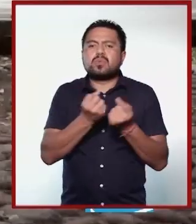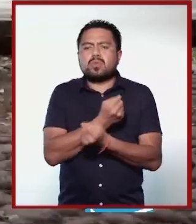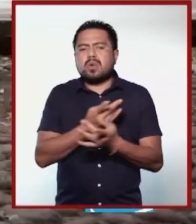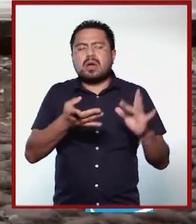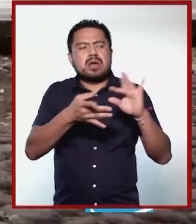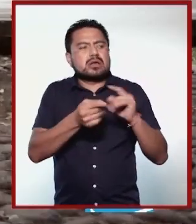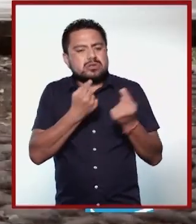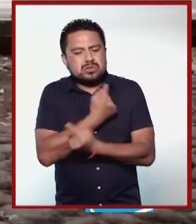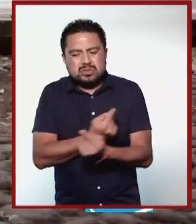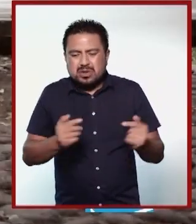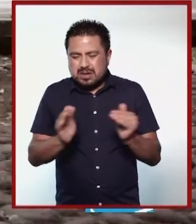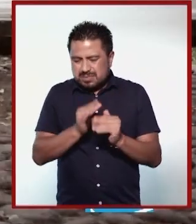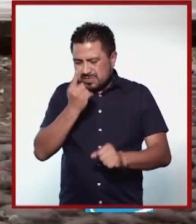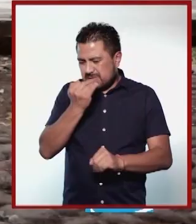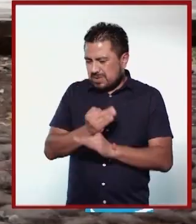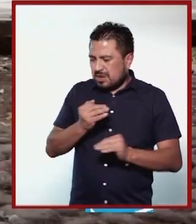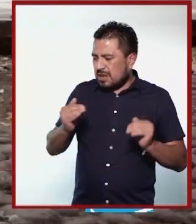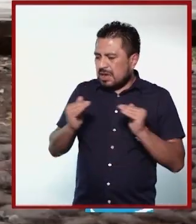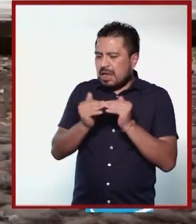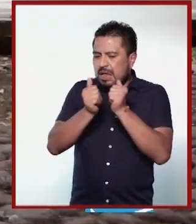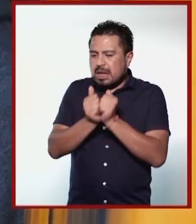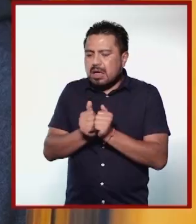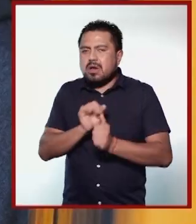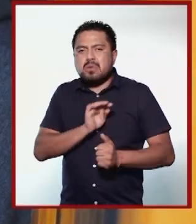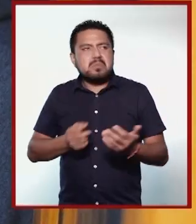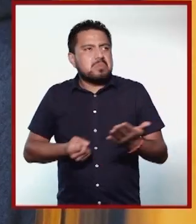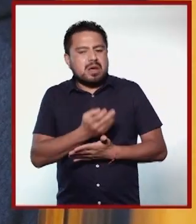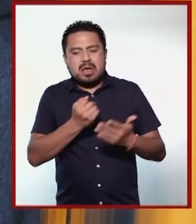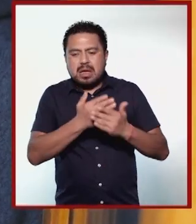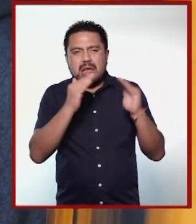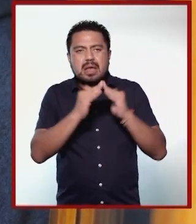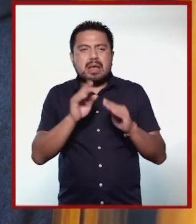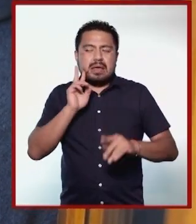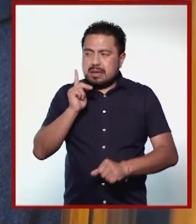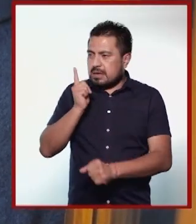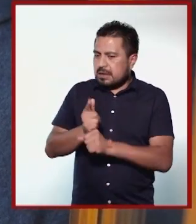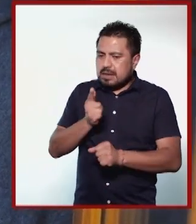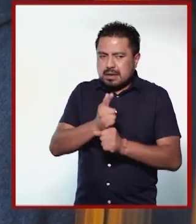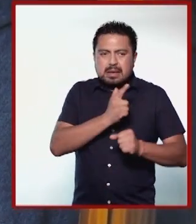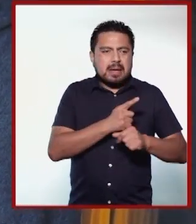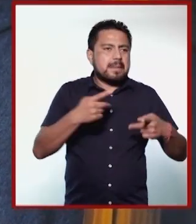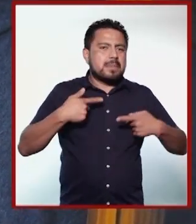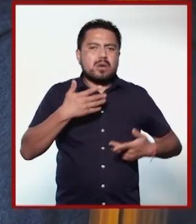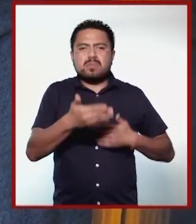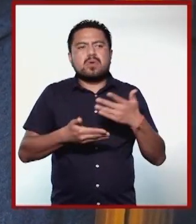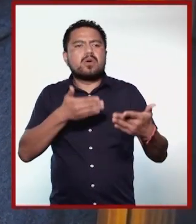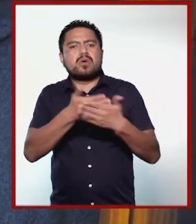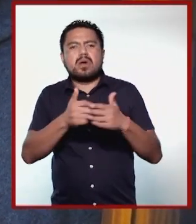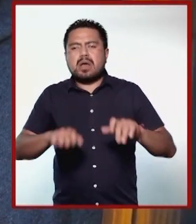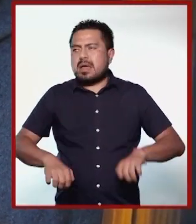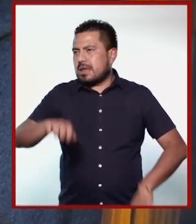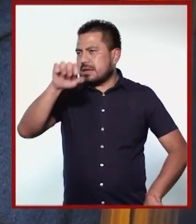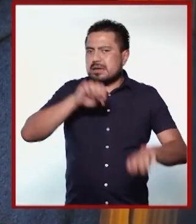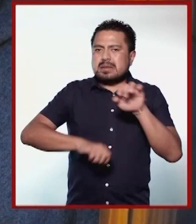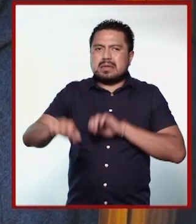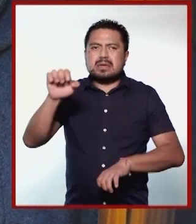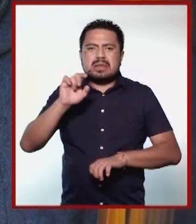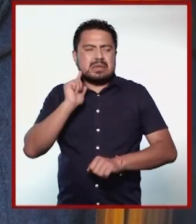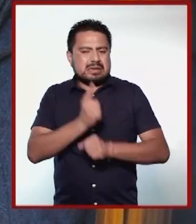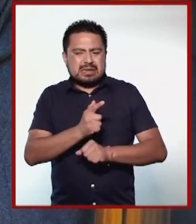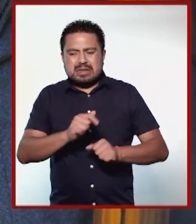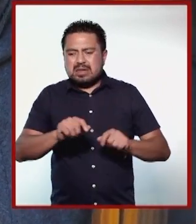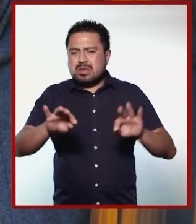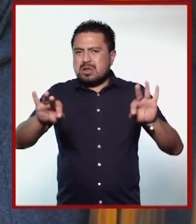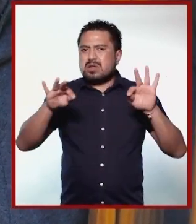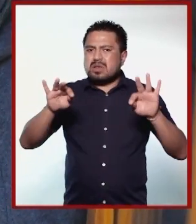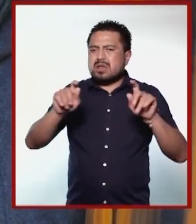que por el confinamiento no han podido salir de sus casas. Vimos iniciativas de personas que proponían a los adultos mayores poner un trapo rojo para